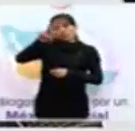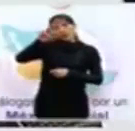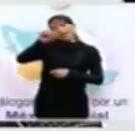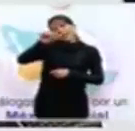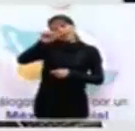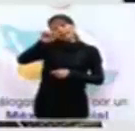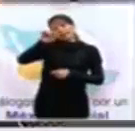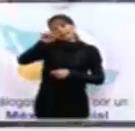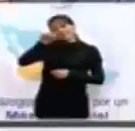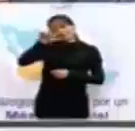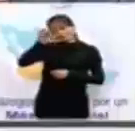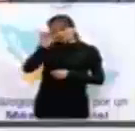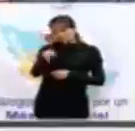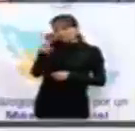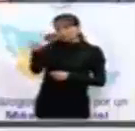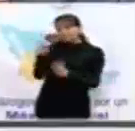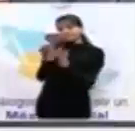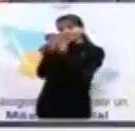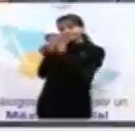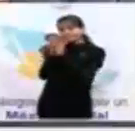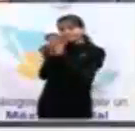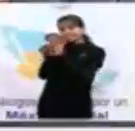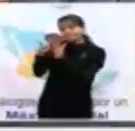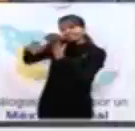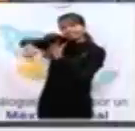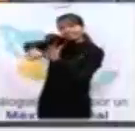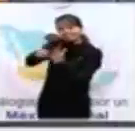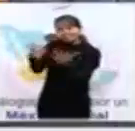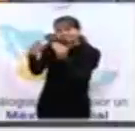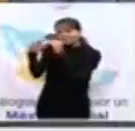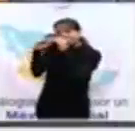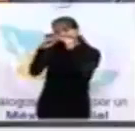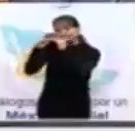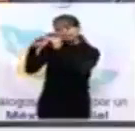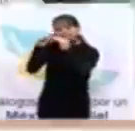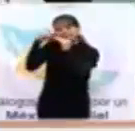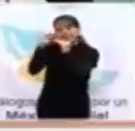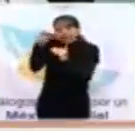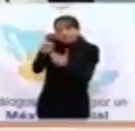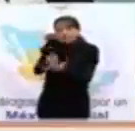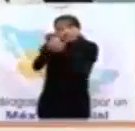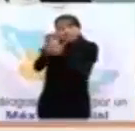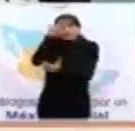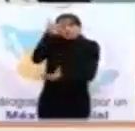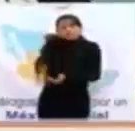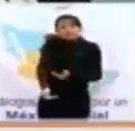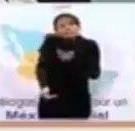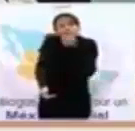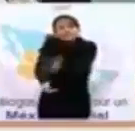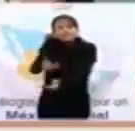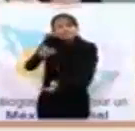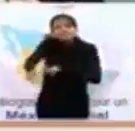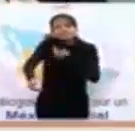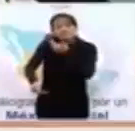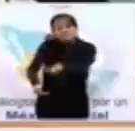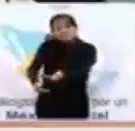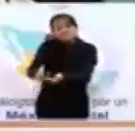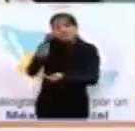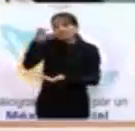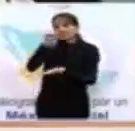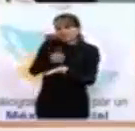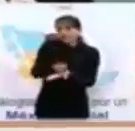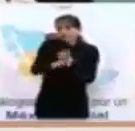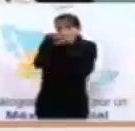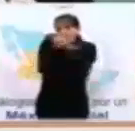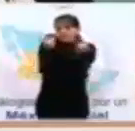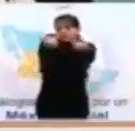mucha más fuerza, es una apuesta de avanzada, como diría Héctor. Es una apuesta que empata con lo último que está